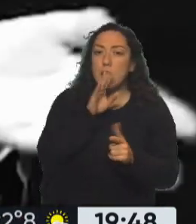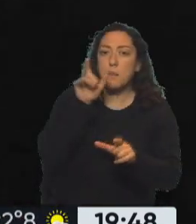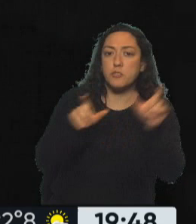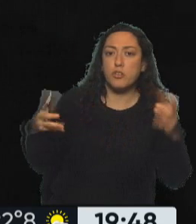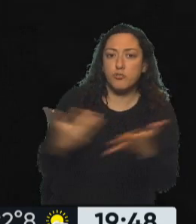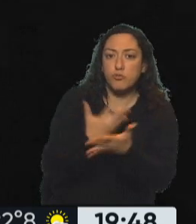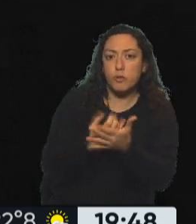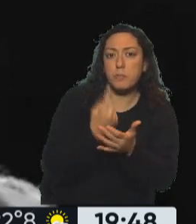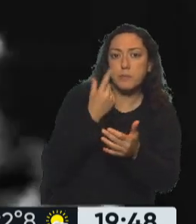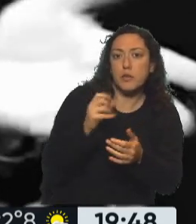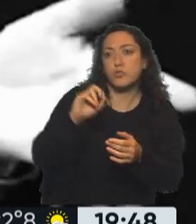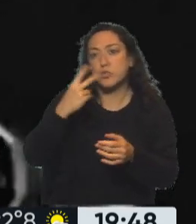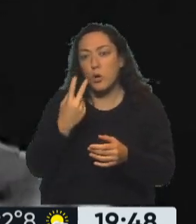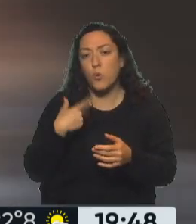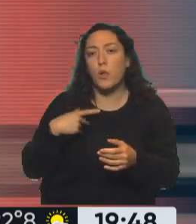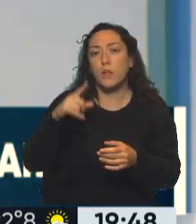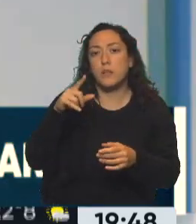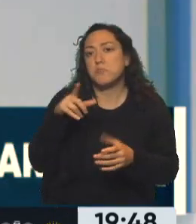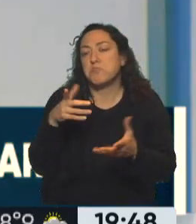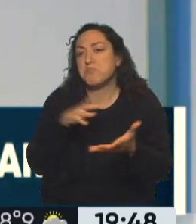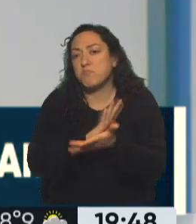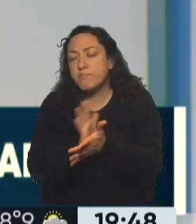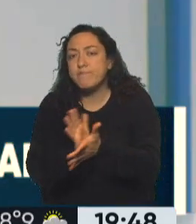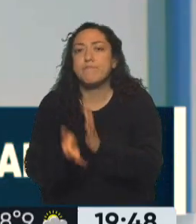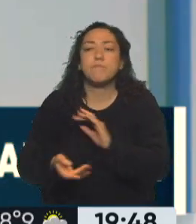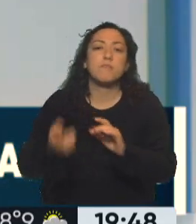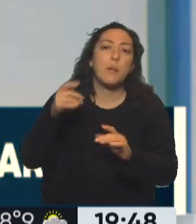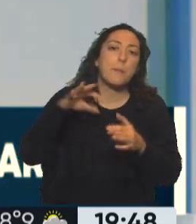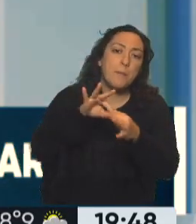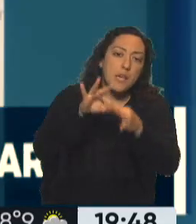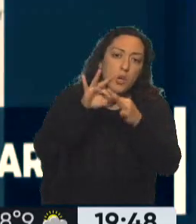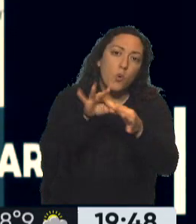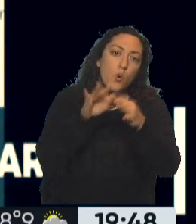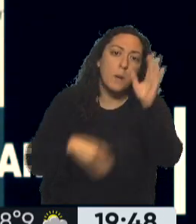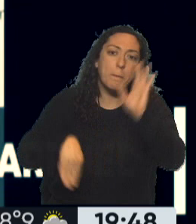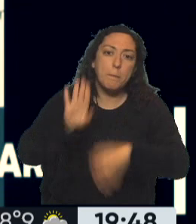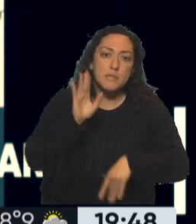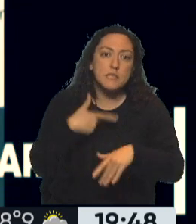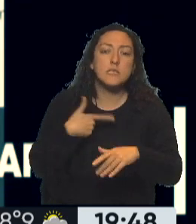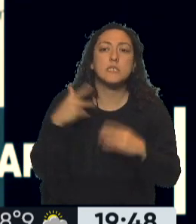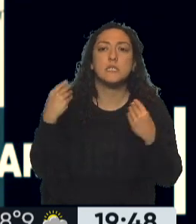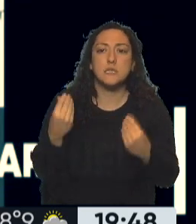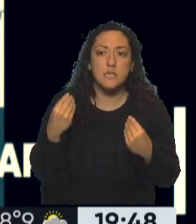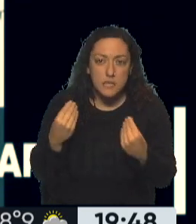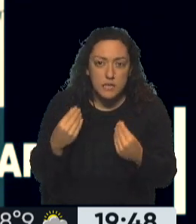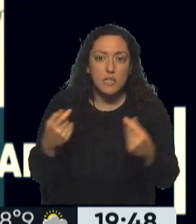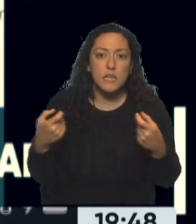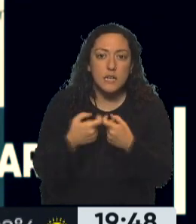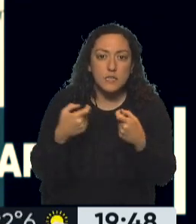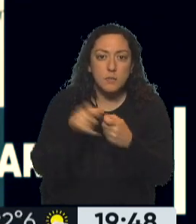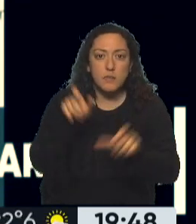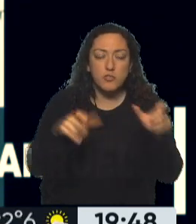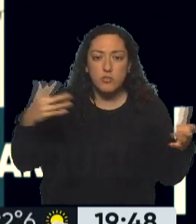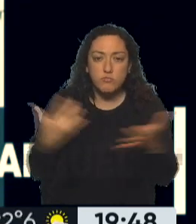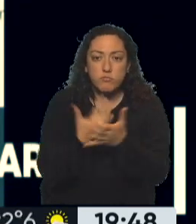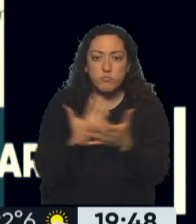de la primera o de la segunda intifada. El principal vínculo del CELTIB es la Asociación de Víctimas